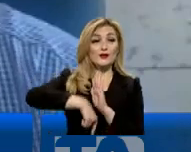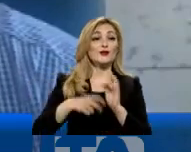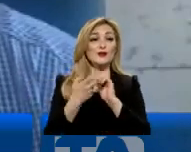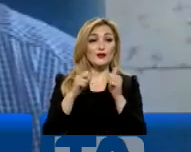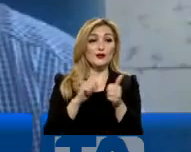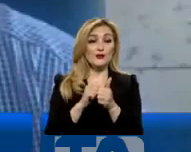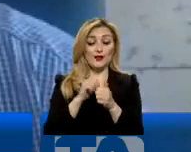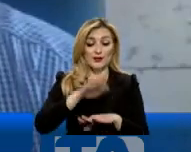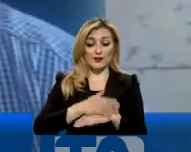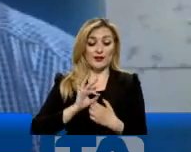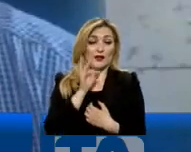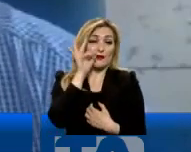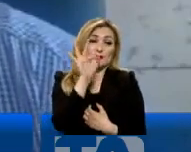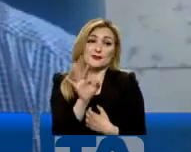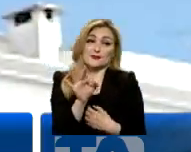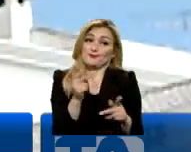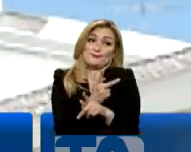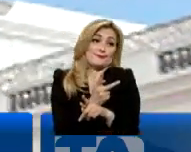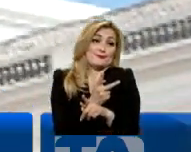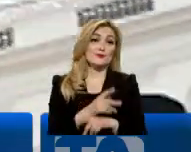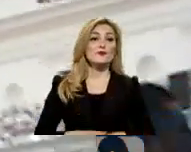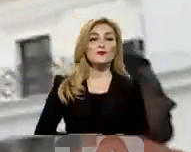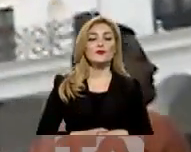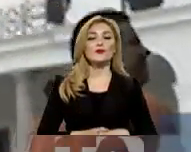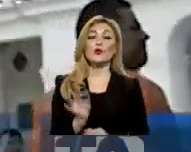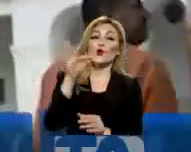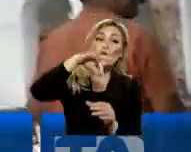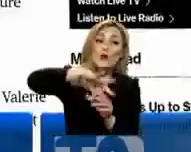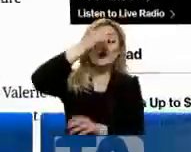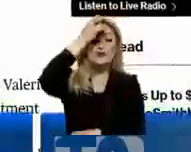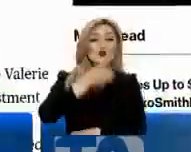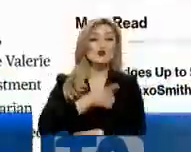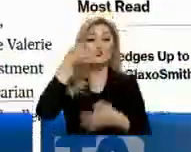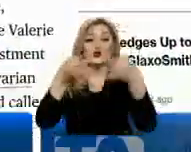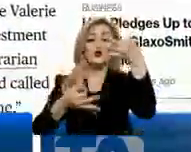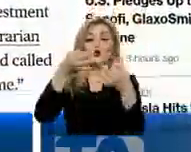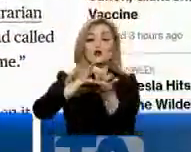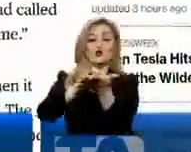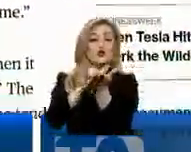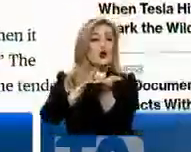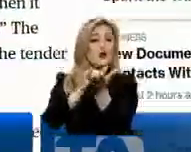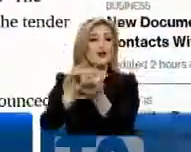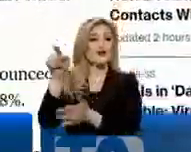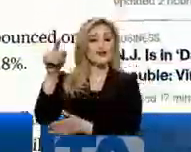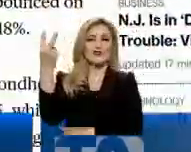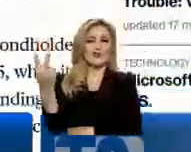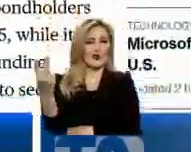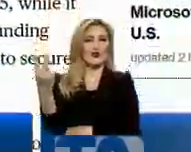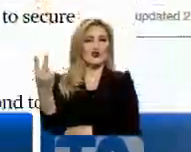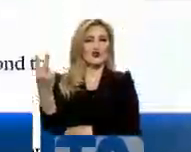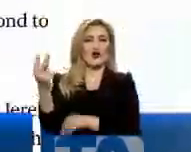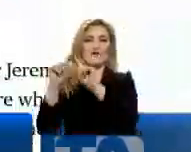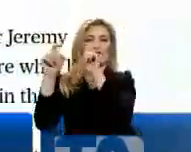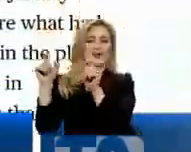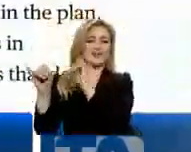problema con la pandemia es mucho mayor. Además, esta votación y la decisión de la Corte de Nueva York de desestimar una demanda de dos fondos